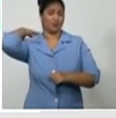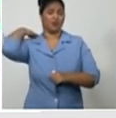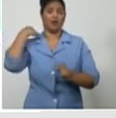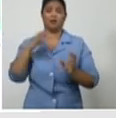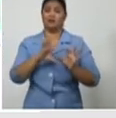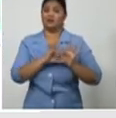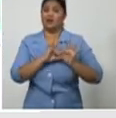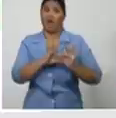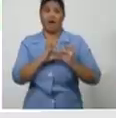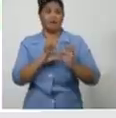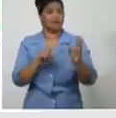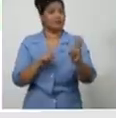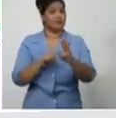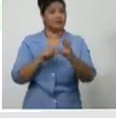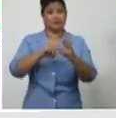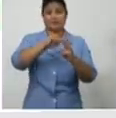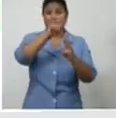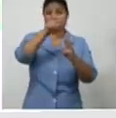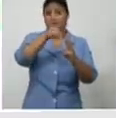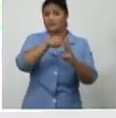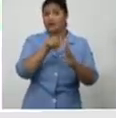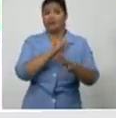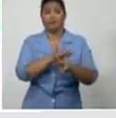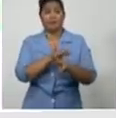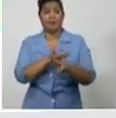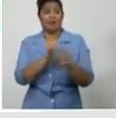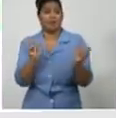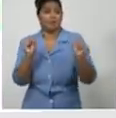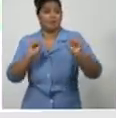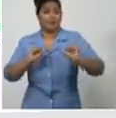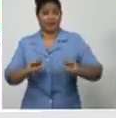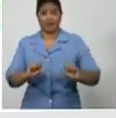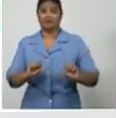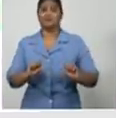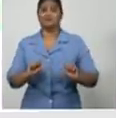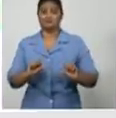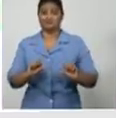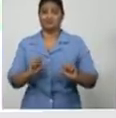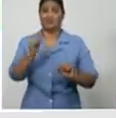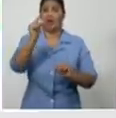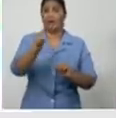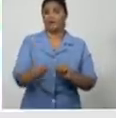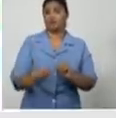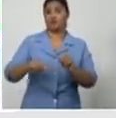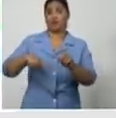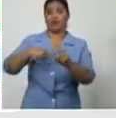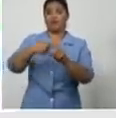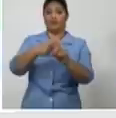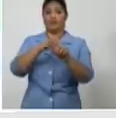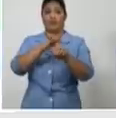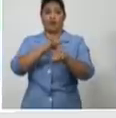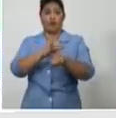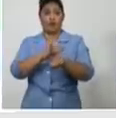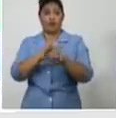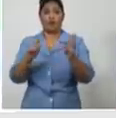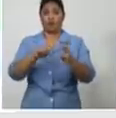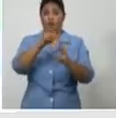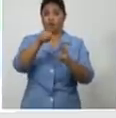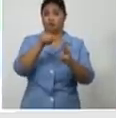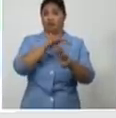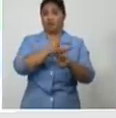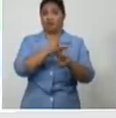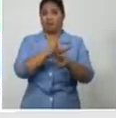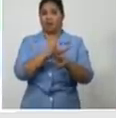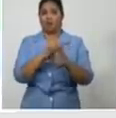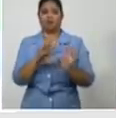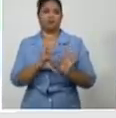Enfermedades, comorbilidades que hacen muy vulnerables las personas a una evolución tórpida